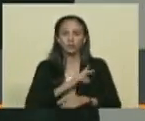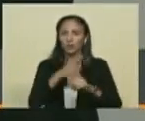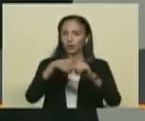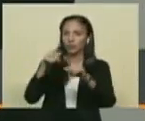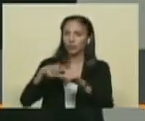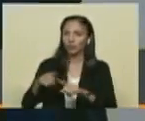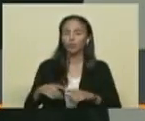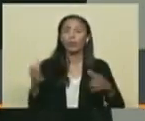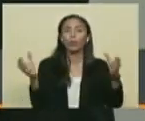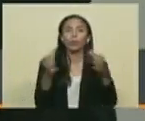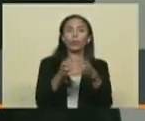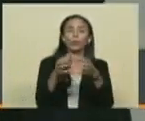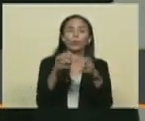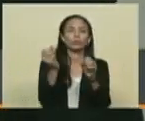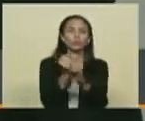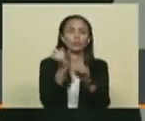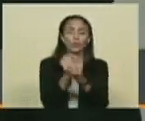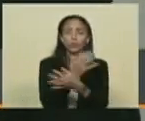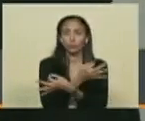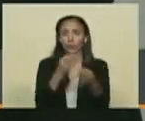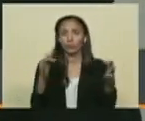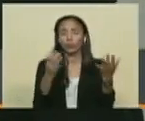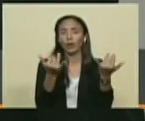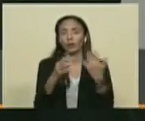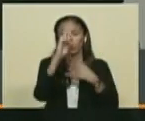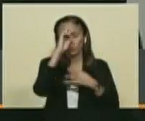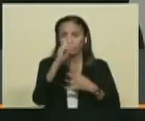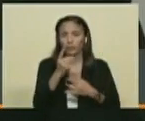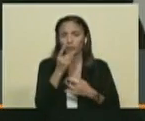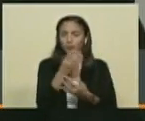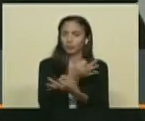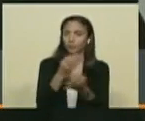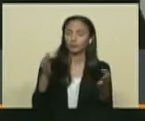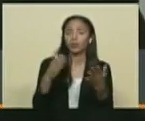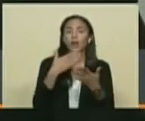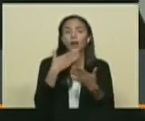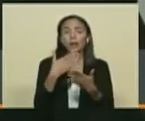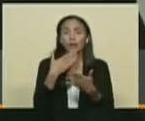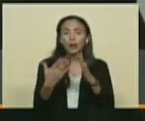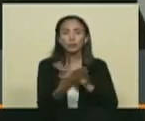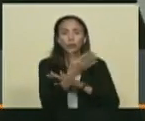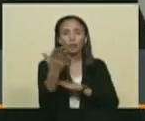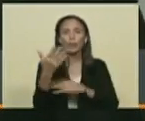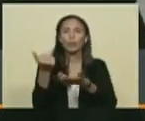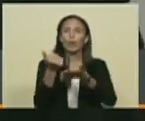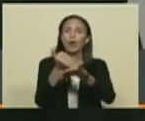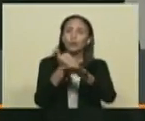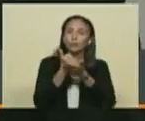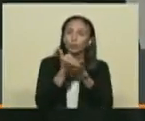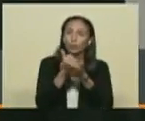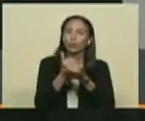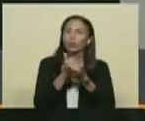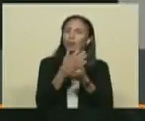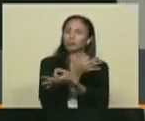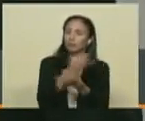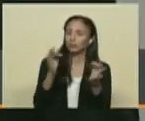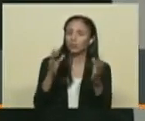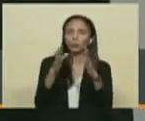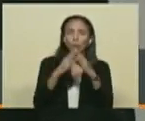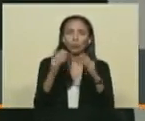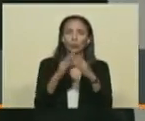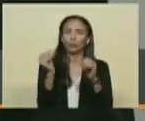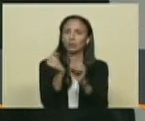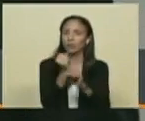equipo de trabajo aquí en Santo Domingo. Agradecemos su hospitalidad y la excelente labor